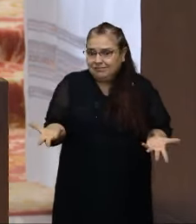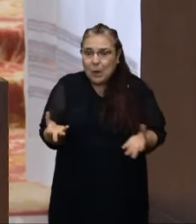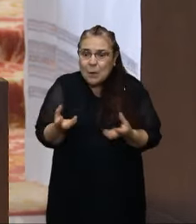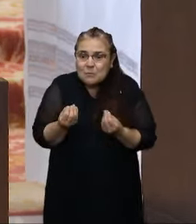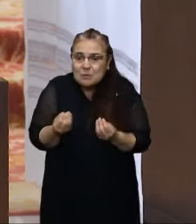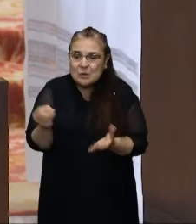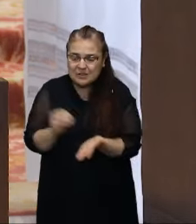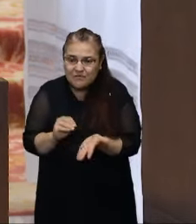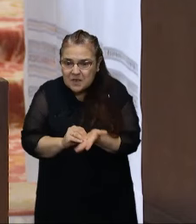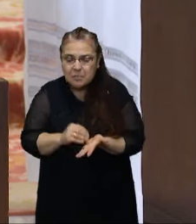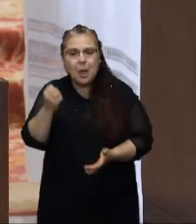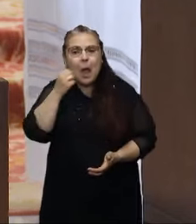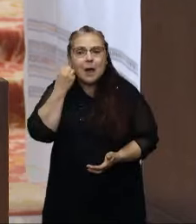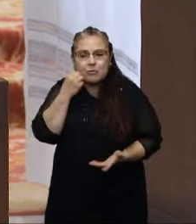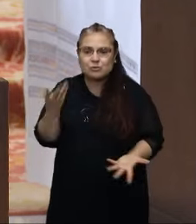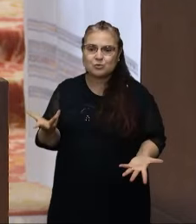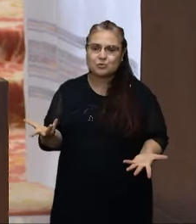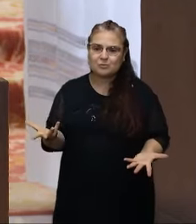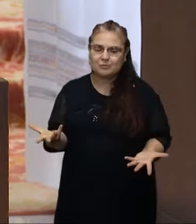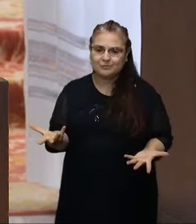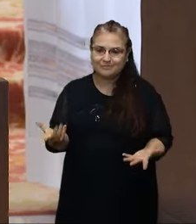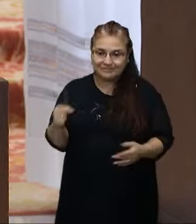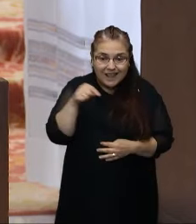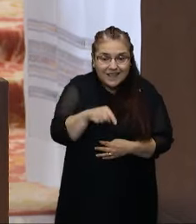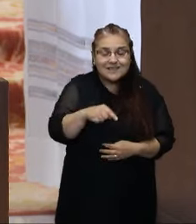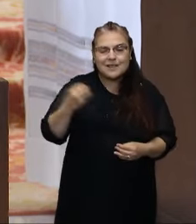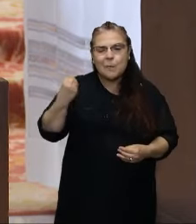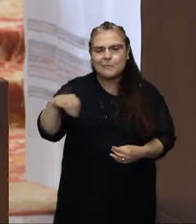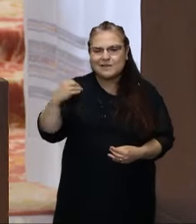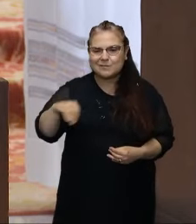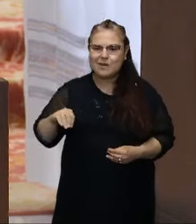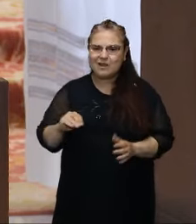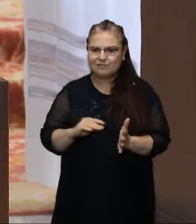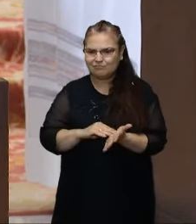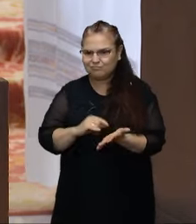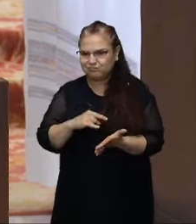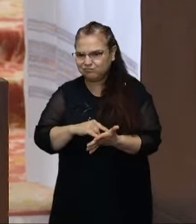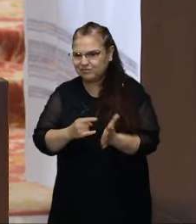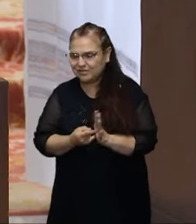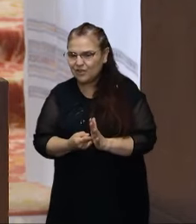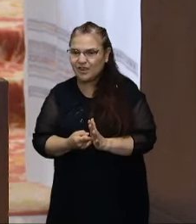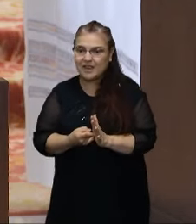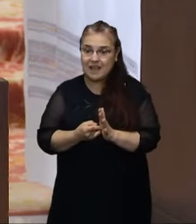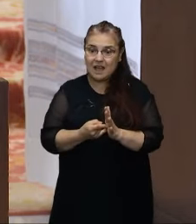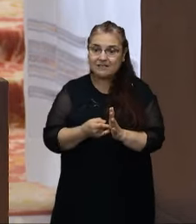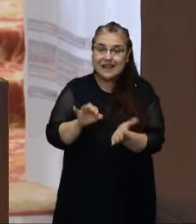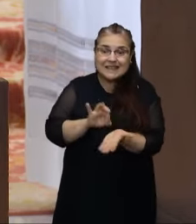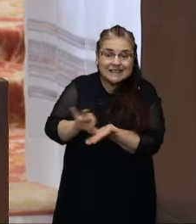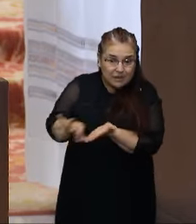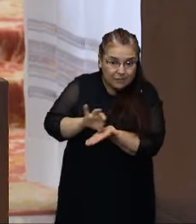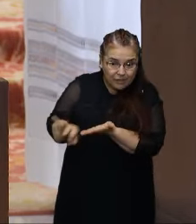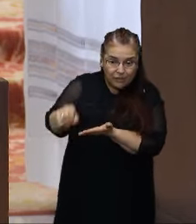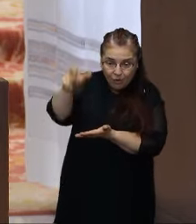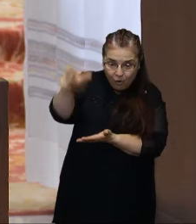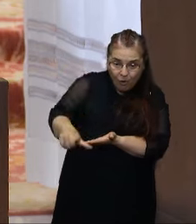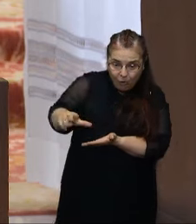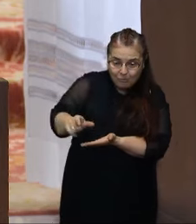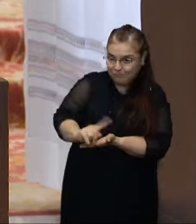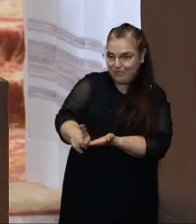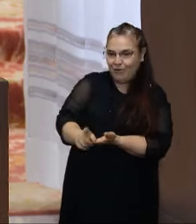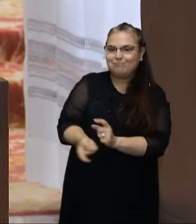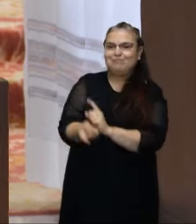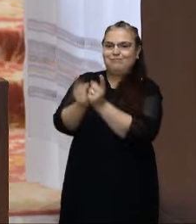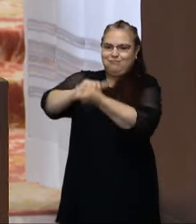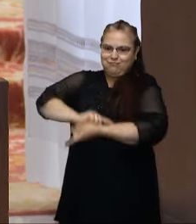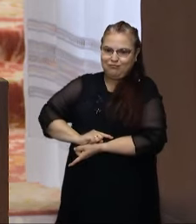abuso, como pasa tantas cosas, de esa misma tecnología, que en lugar de ponerse al servicio del hombre, ocurre